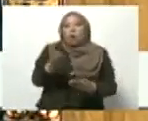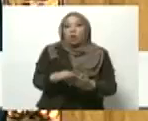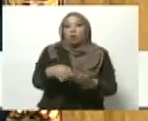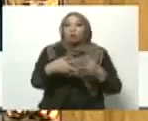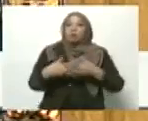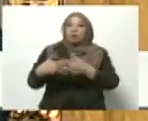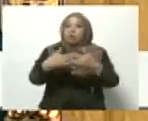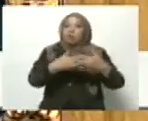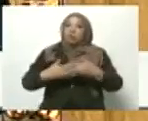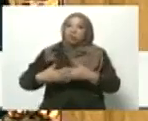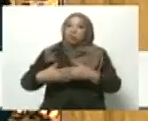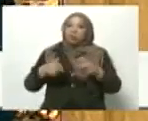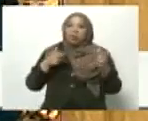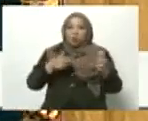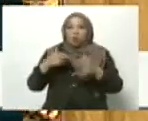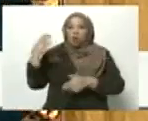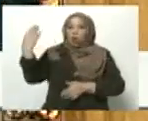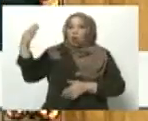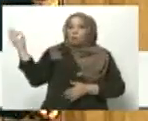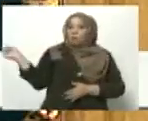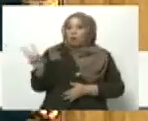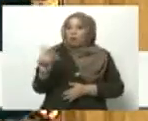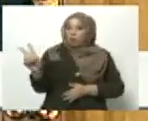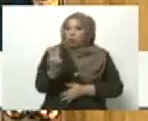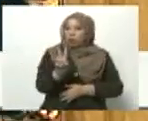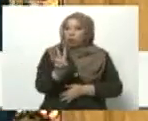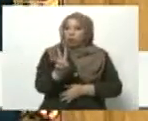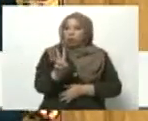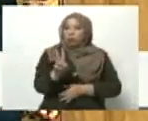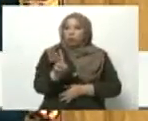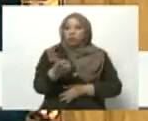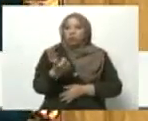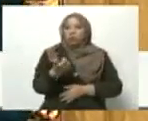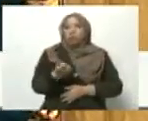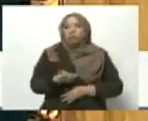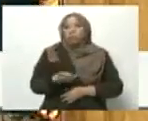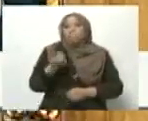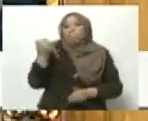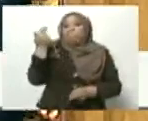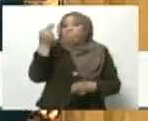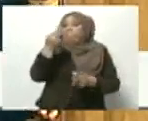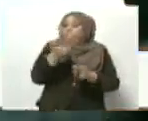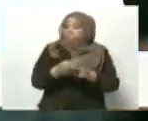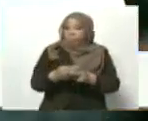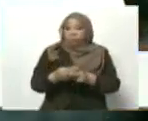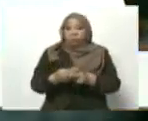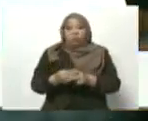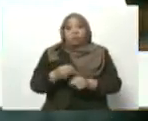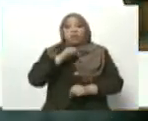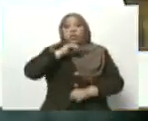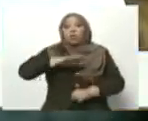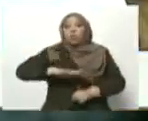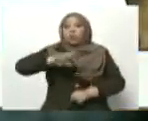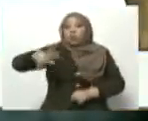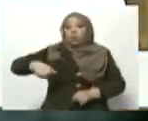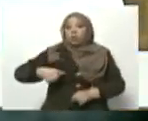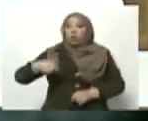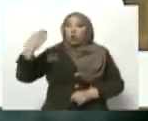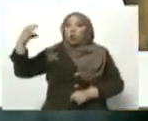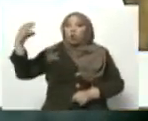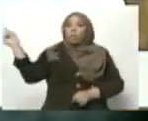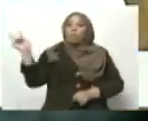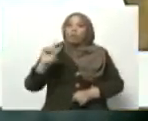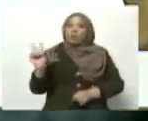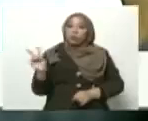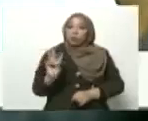nos íbamos a matar colombianos y venezolanos. Son uno de los crímenes más graves contra la historia de nuestras dos naciones, contra